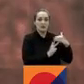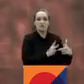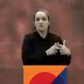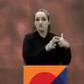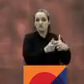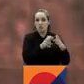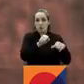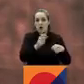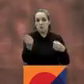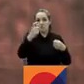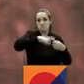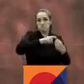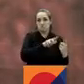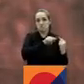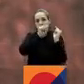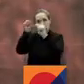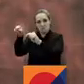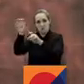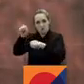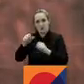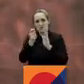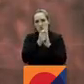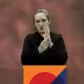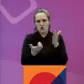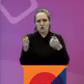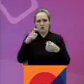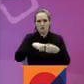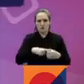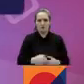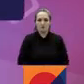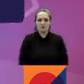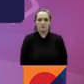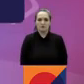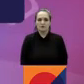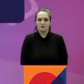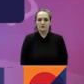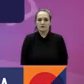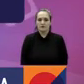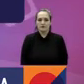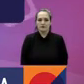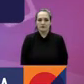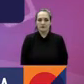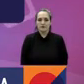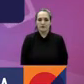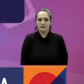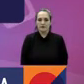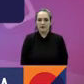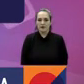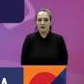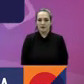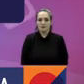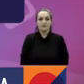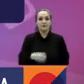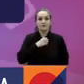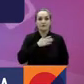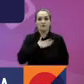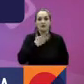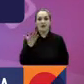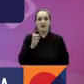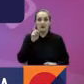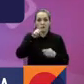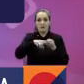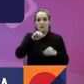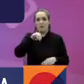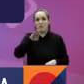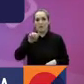Les contamos cuáles son los requisitos y cómo pueden inscribirse. En oportunidades de becas para realizar MBA en Rennes,